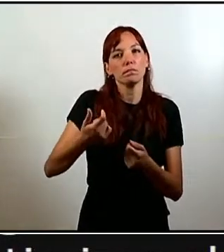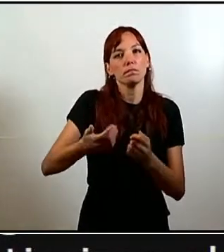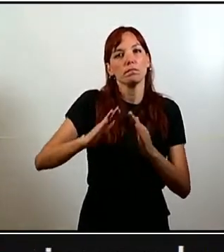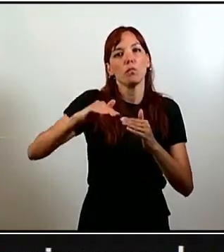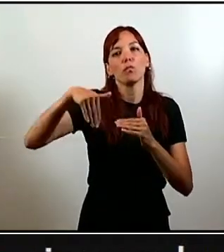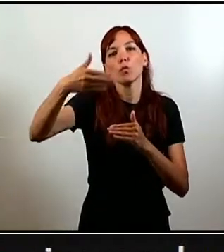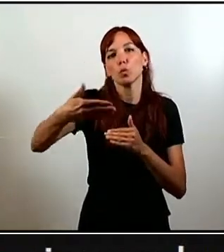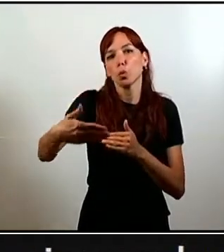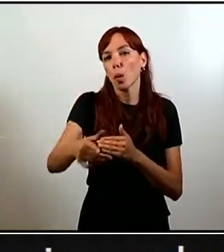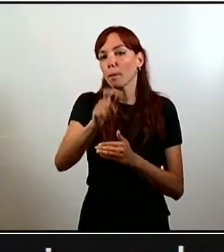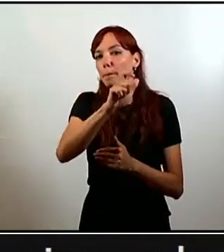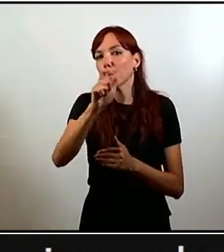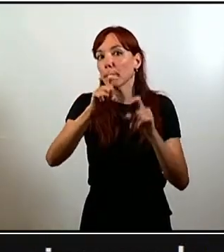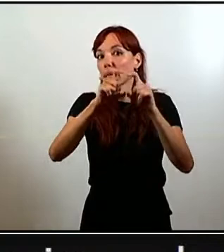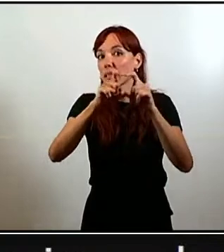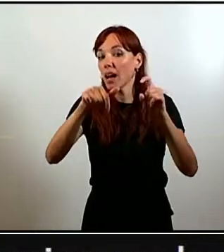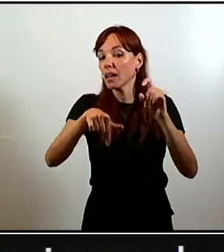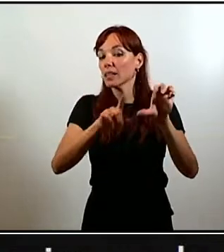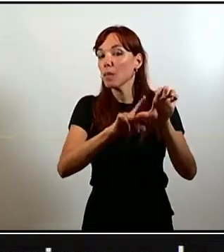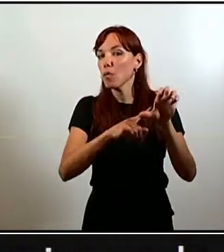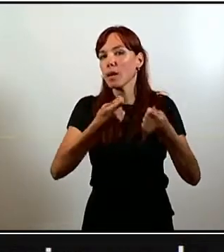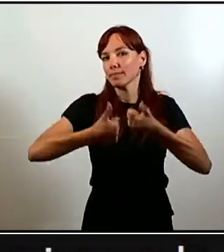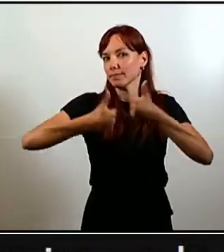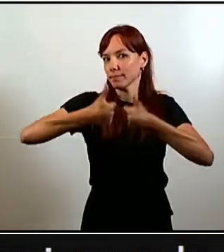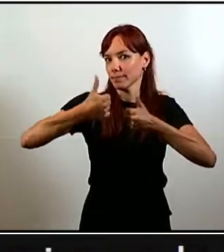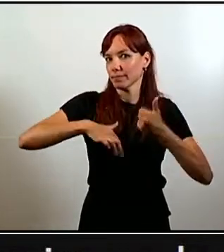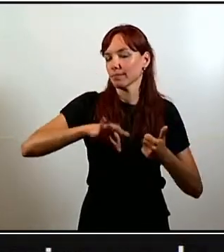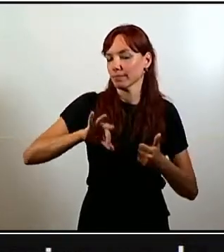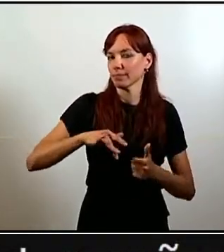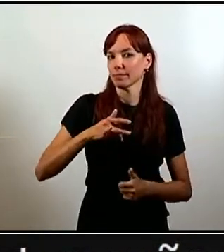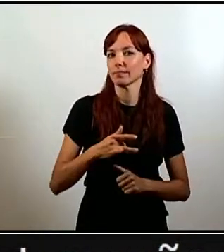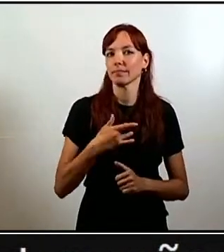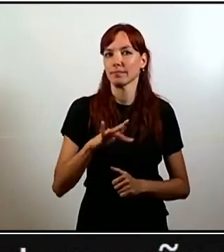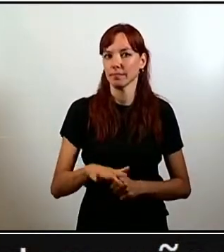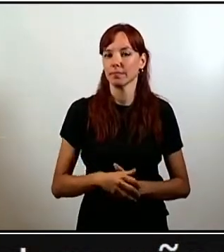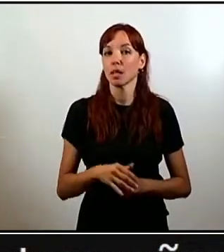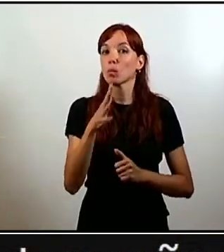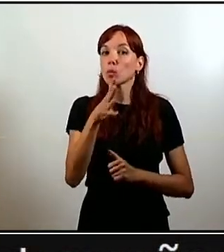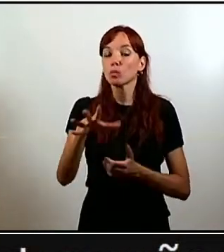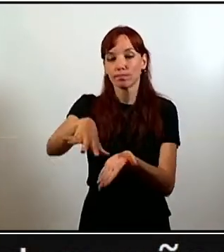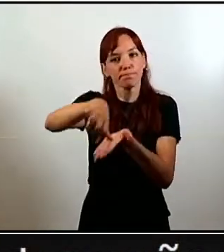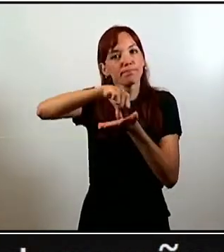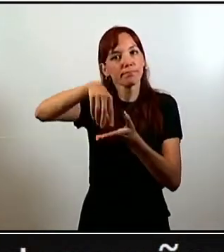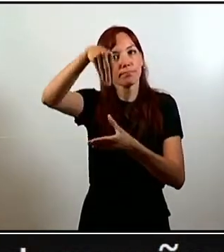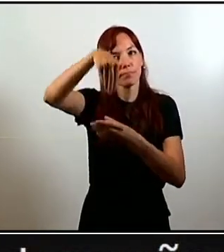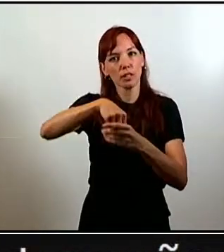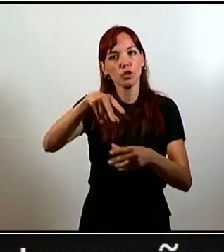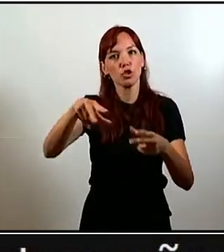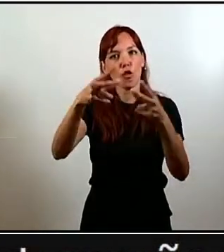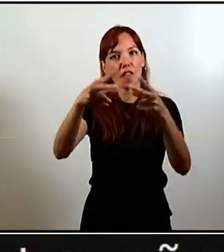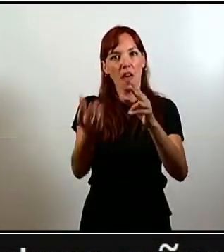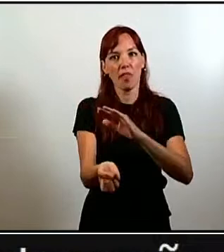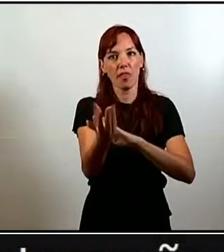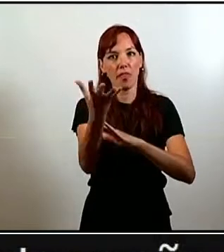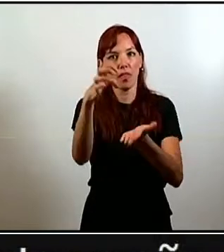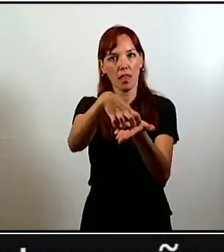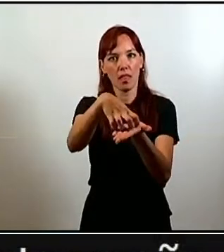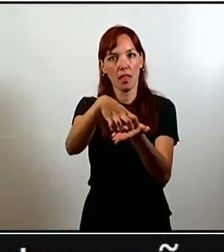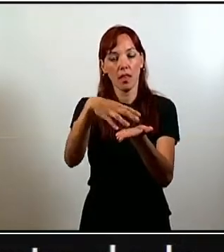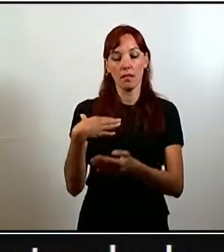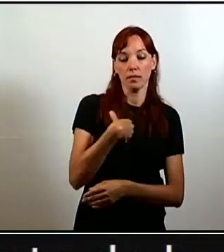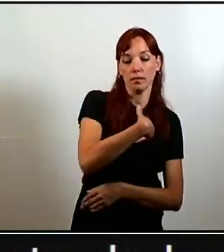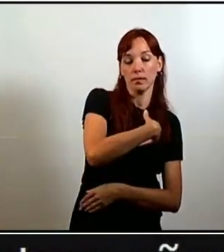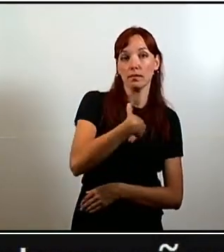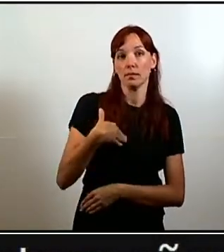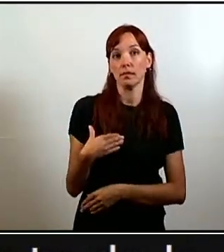necesitan las empresas extremeñas. Para ello se ha creado una sociedad que es fruto de la colaboración público-privada